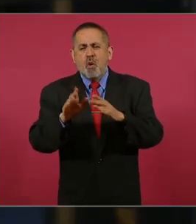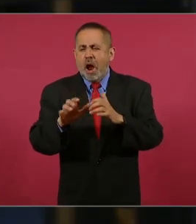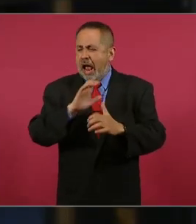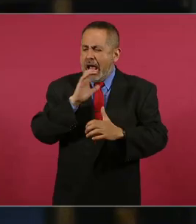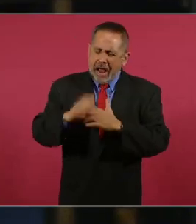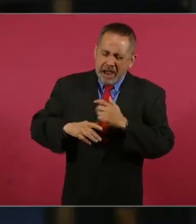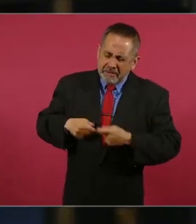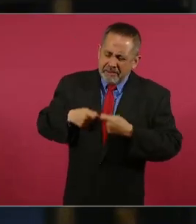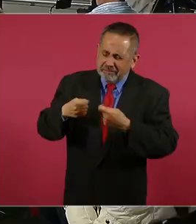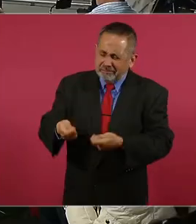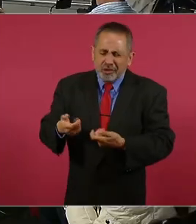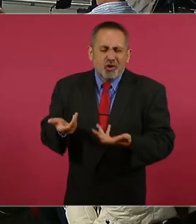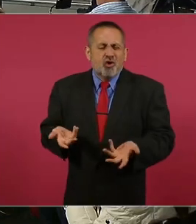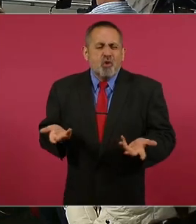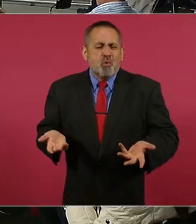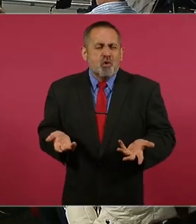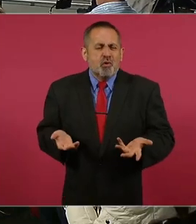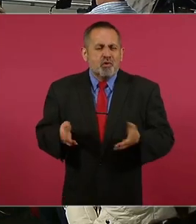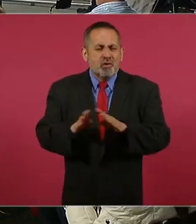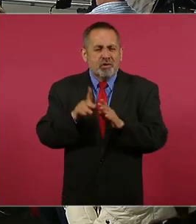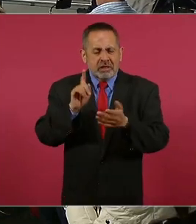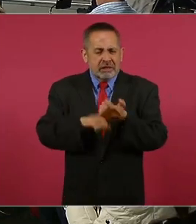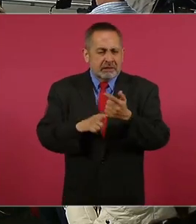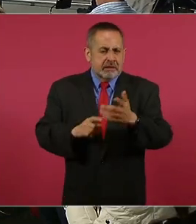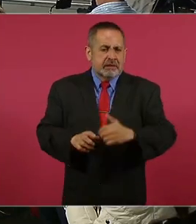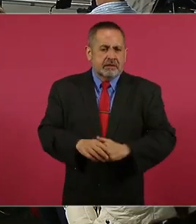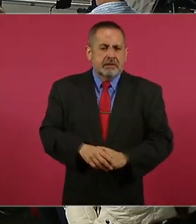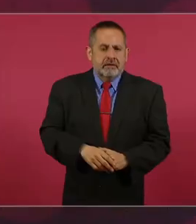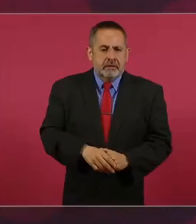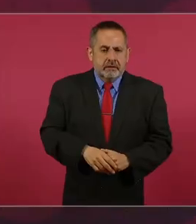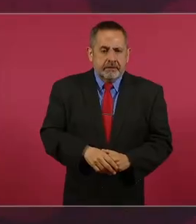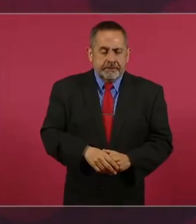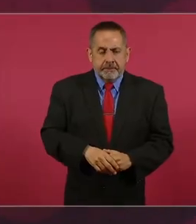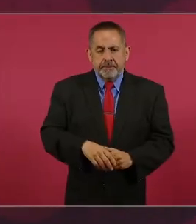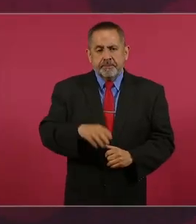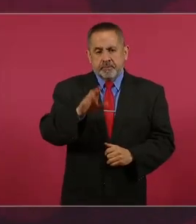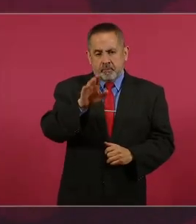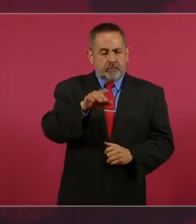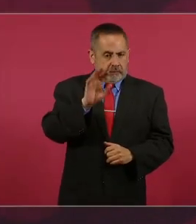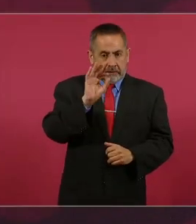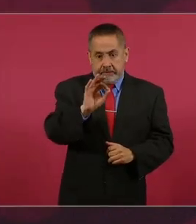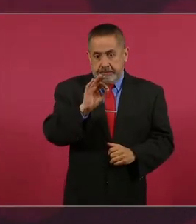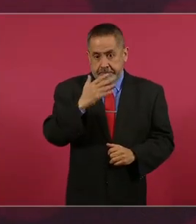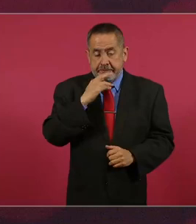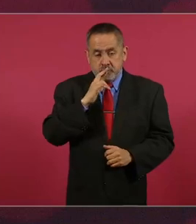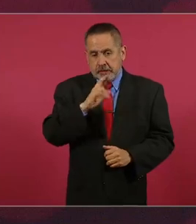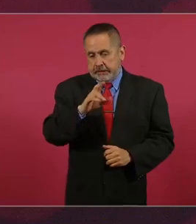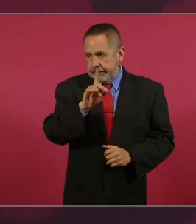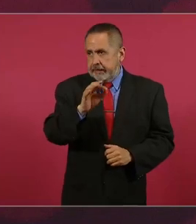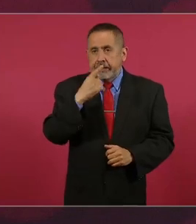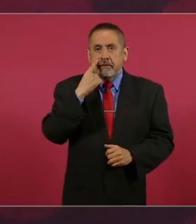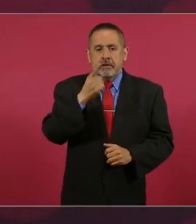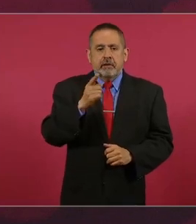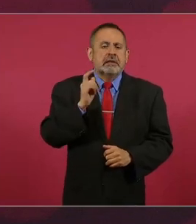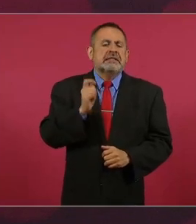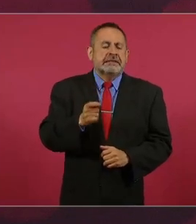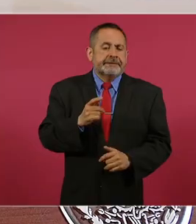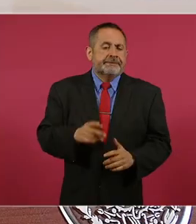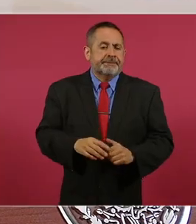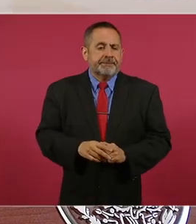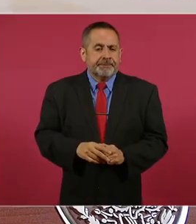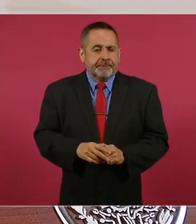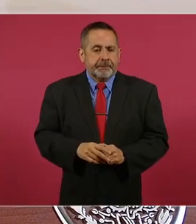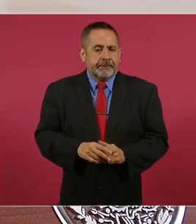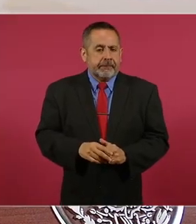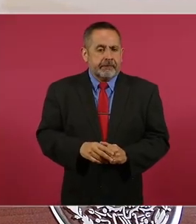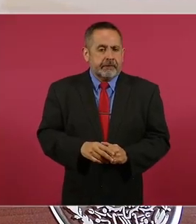Miren, hay un independientemente dato bueno, del partido. En general, hay un dato bueno de que en